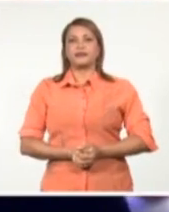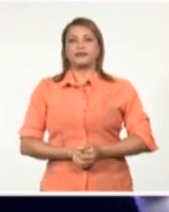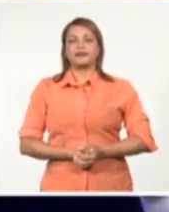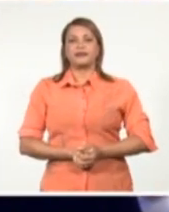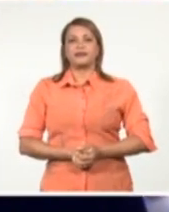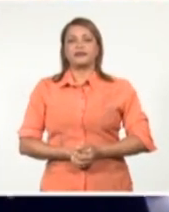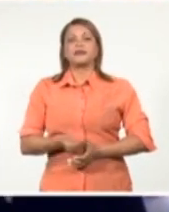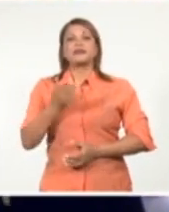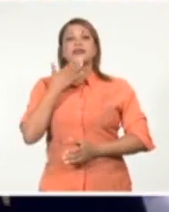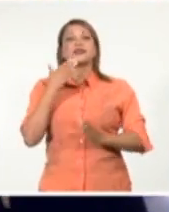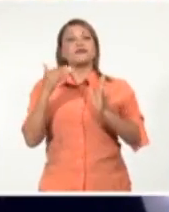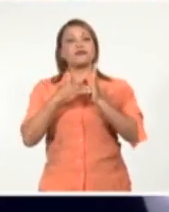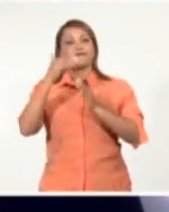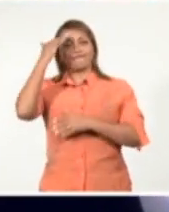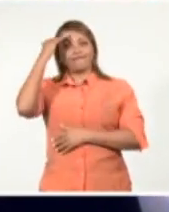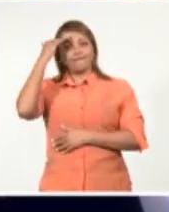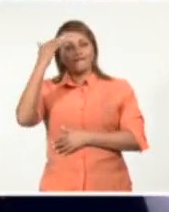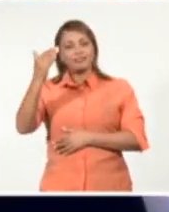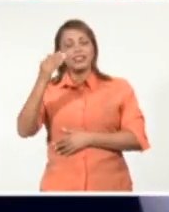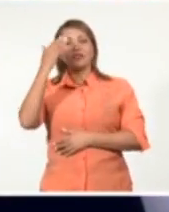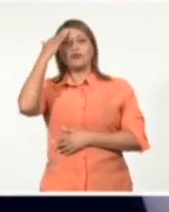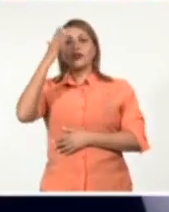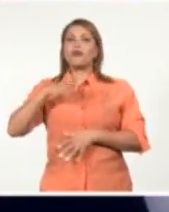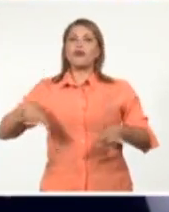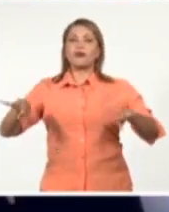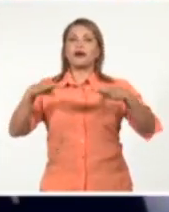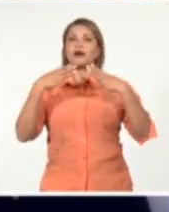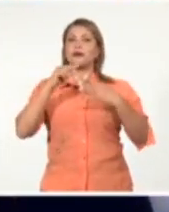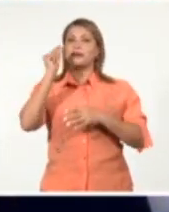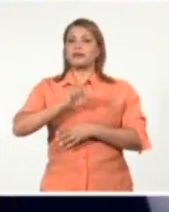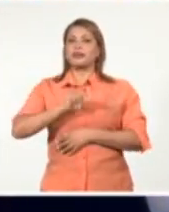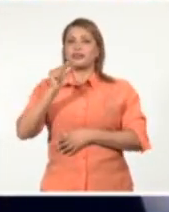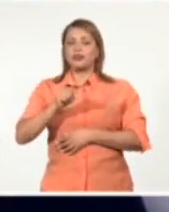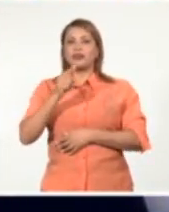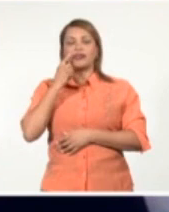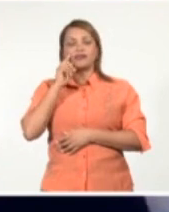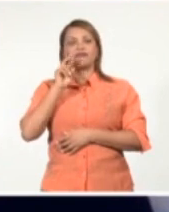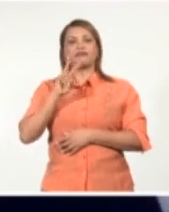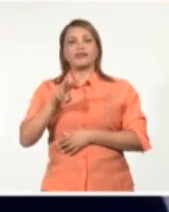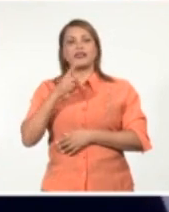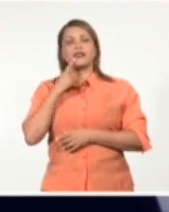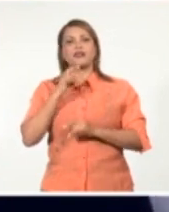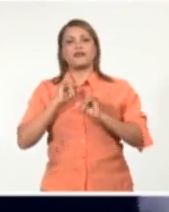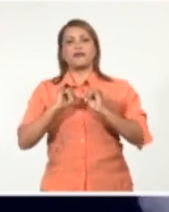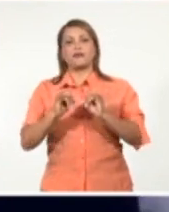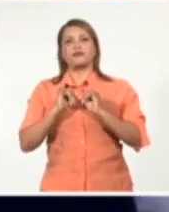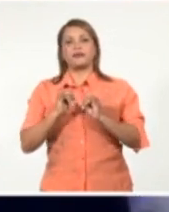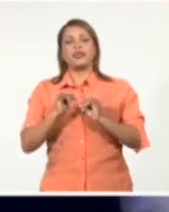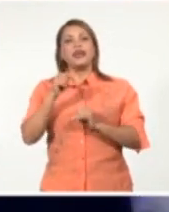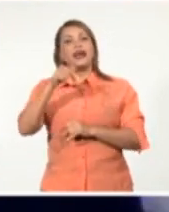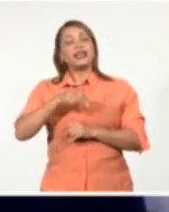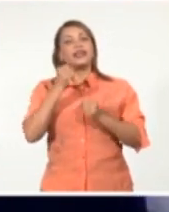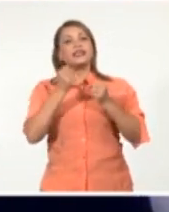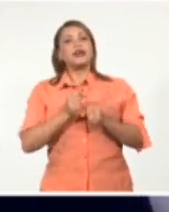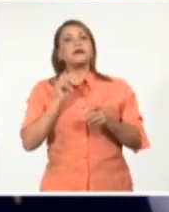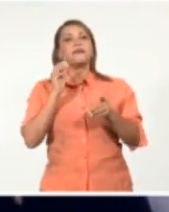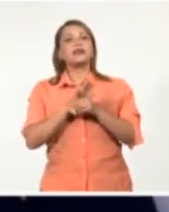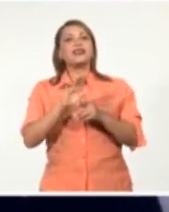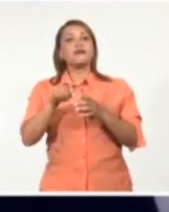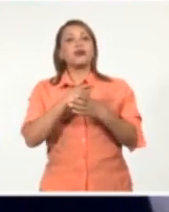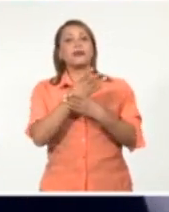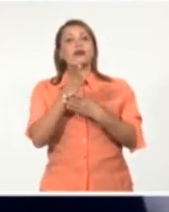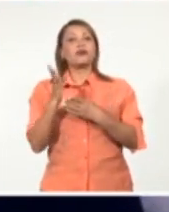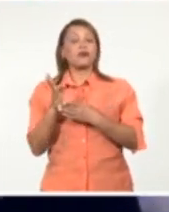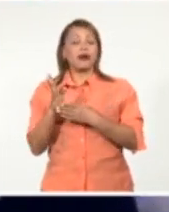Sí muchísimas gracias Sandy Un saludo para todos los que están a esta hora con el noticiero del mediodía aquí estamos ya iniciando la madrugada